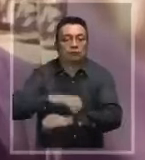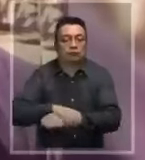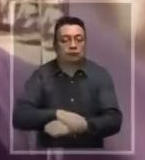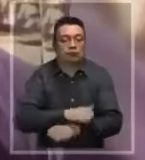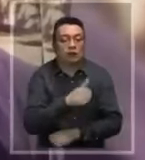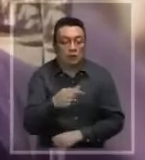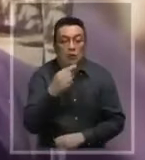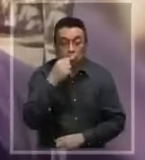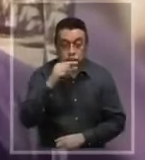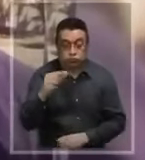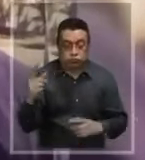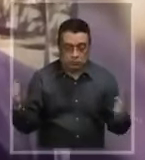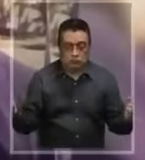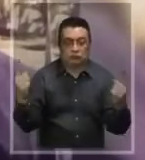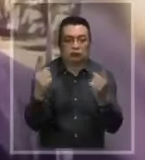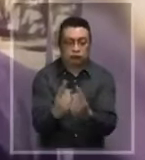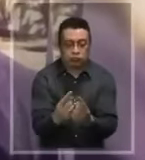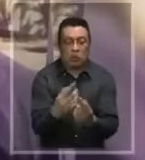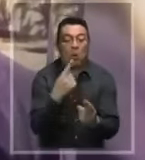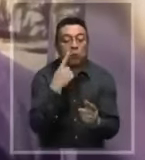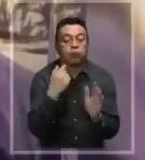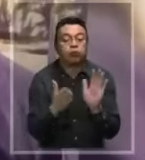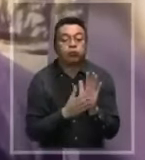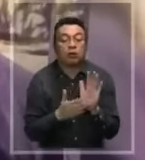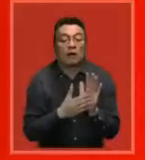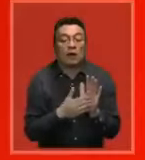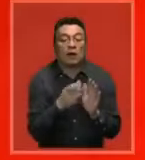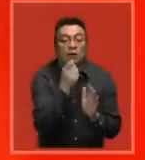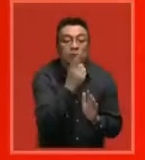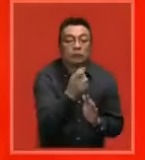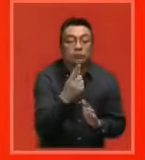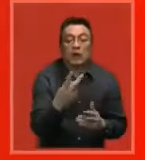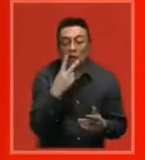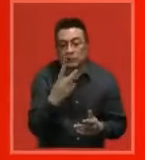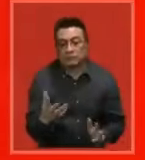fijarse una audiencia donde se presentarán las pruebas en contra de los acusados.